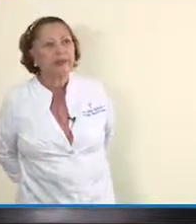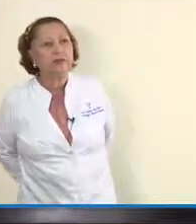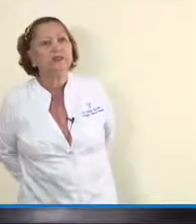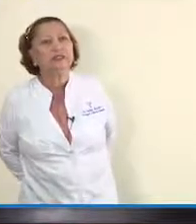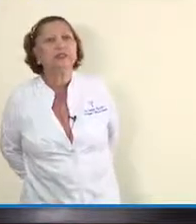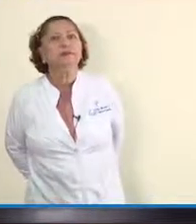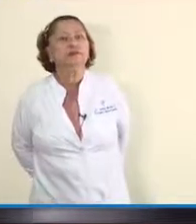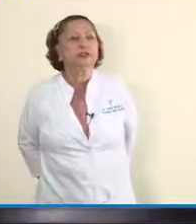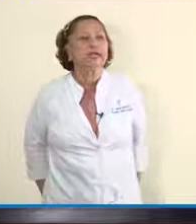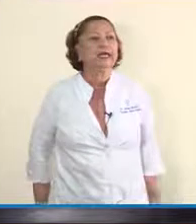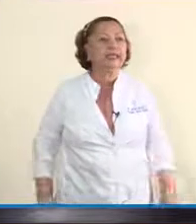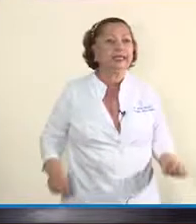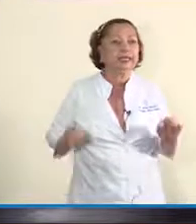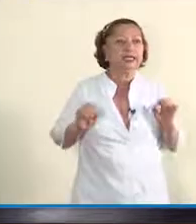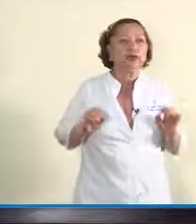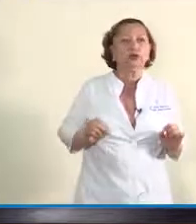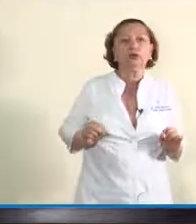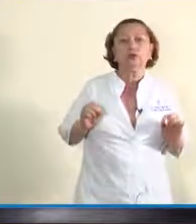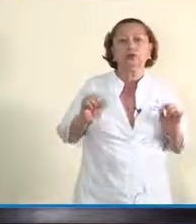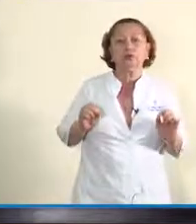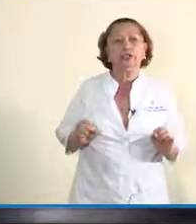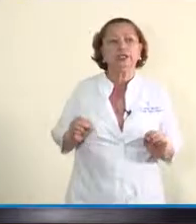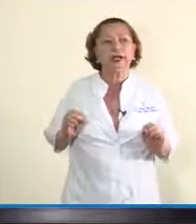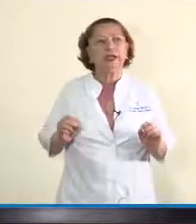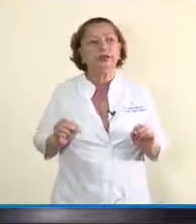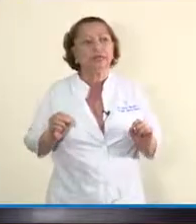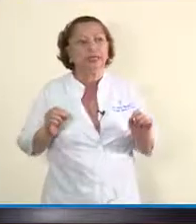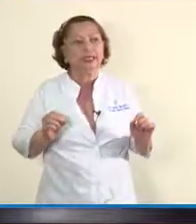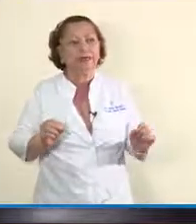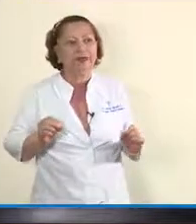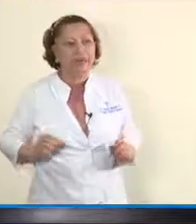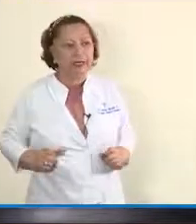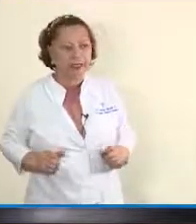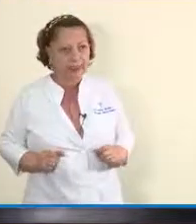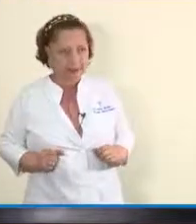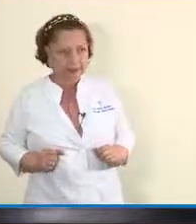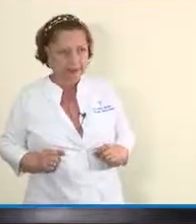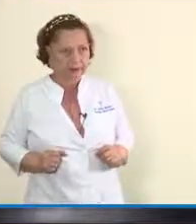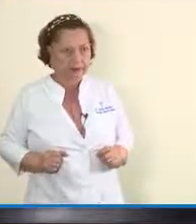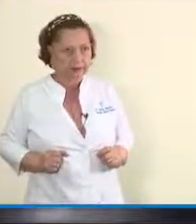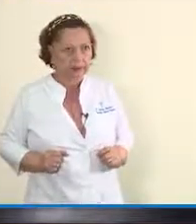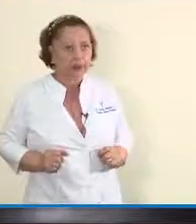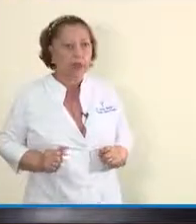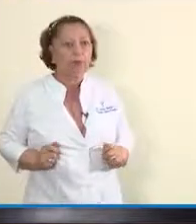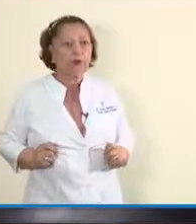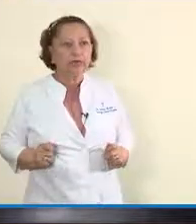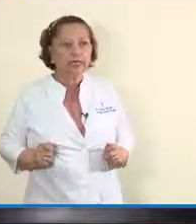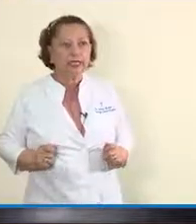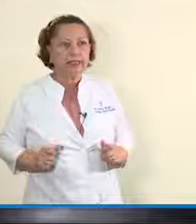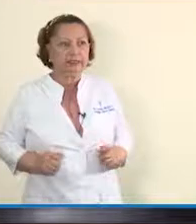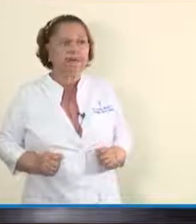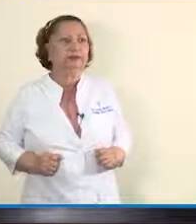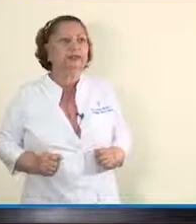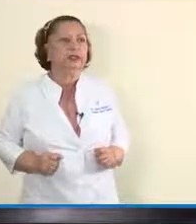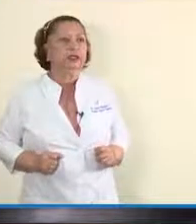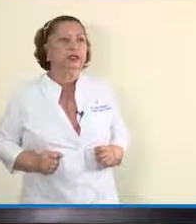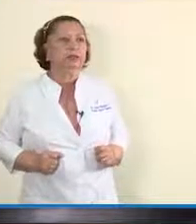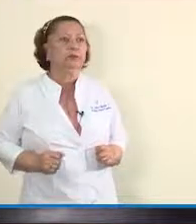el paso más importante que todo comunitario debe manejar. ¿Por